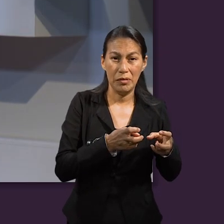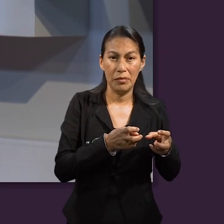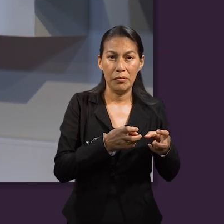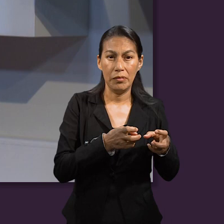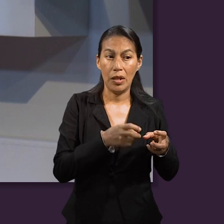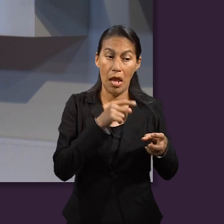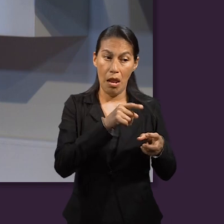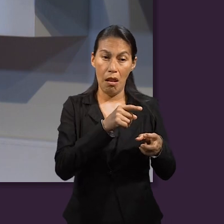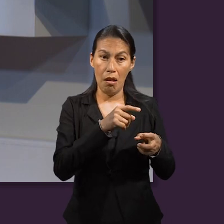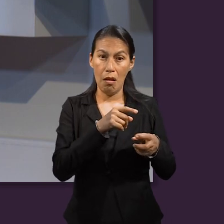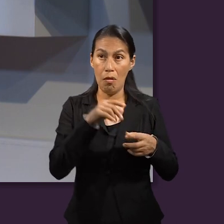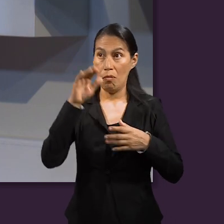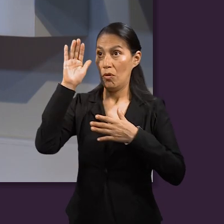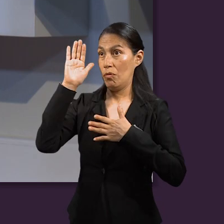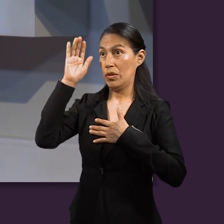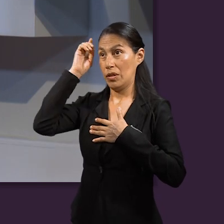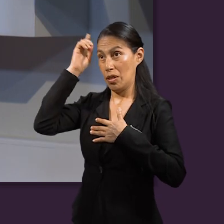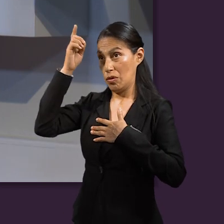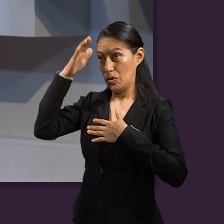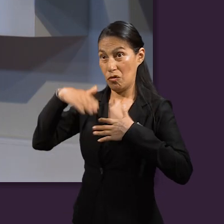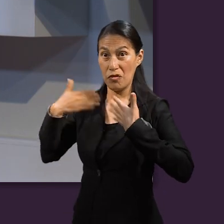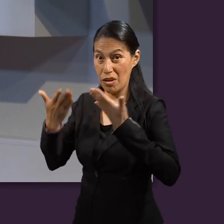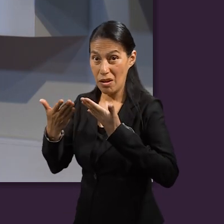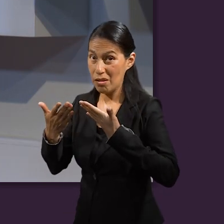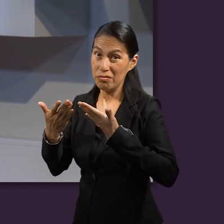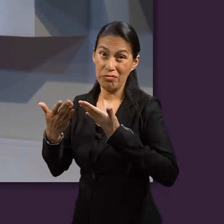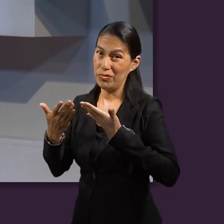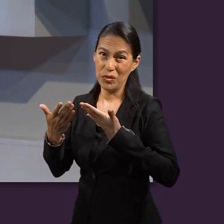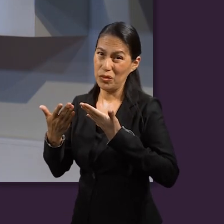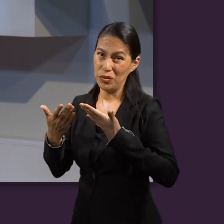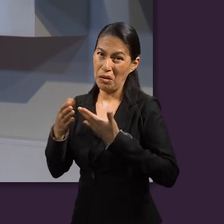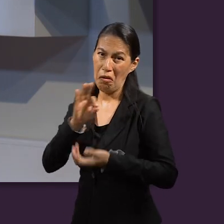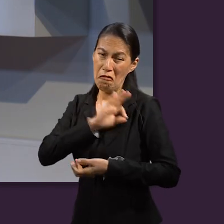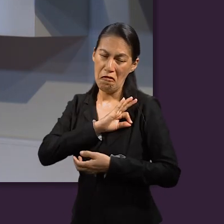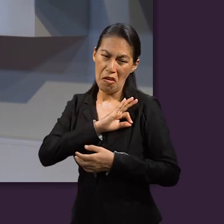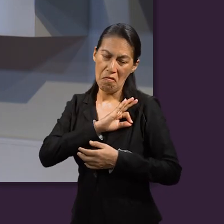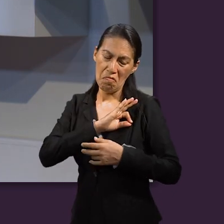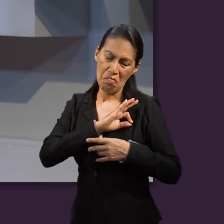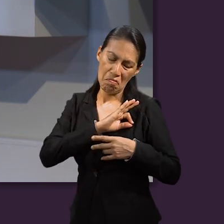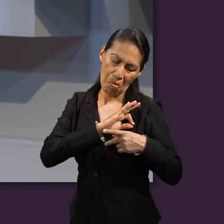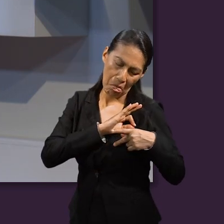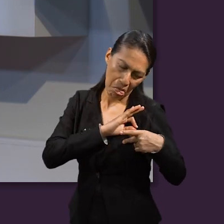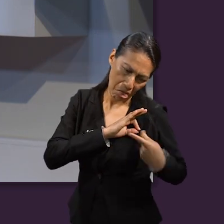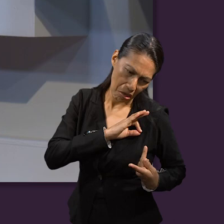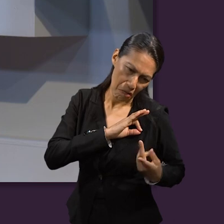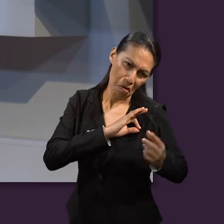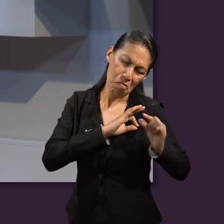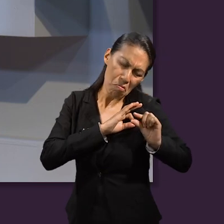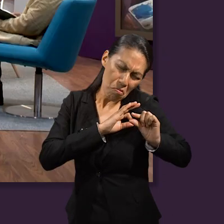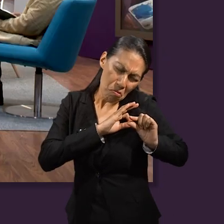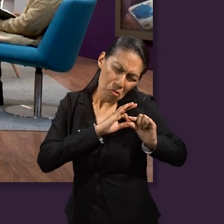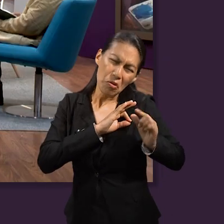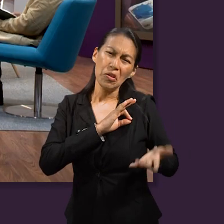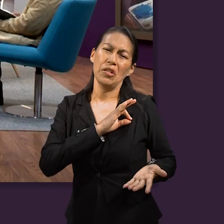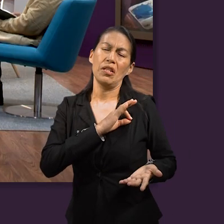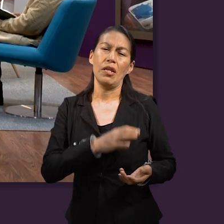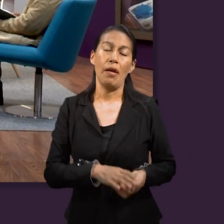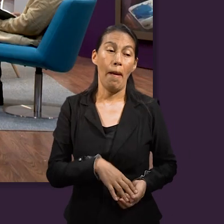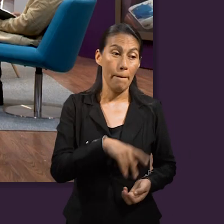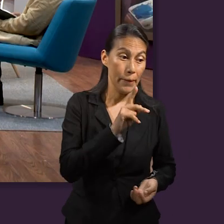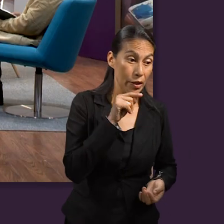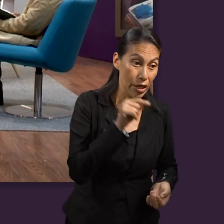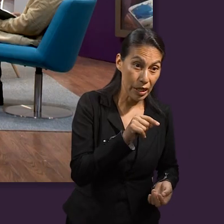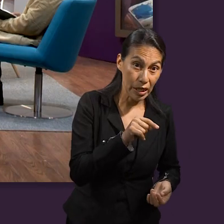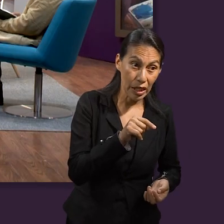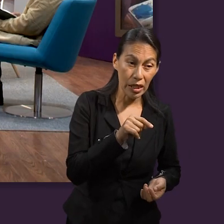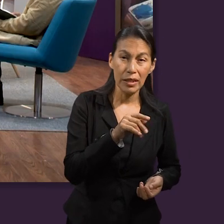cumplir su promesa entonces encontramos a un jacob que restaura su fe ante esta situación y